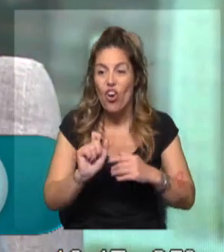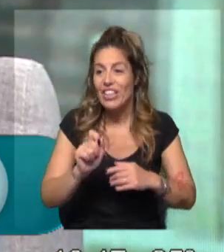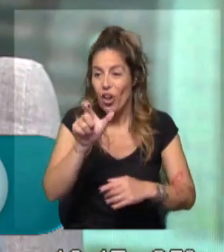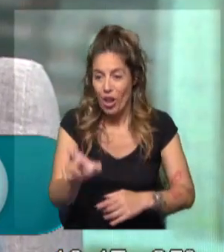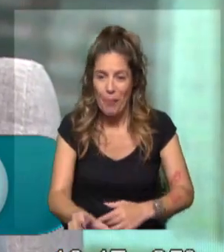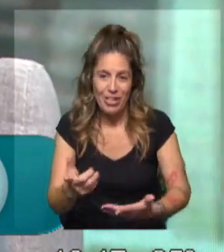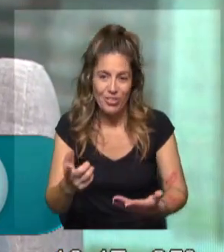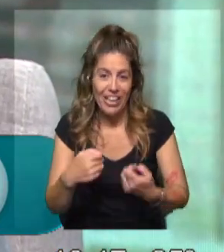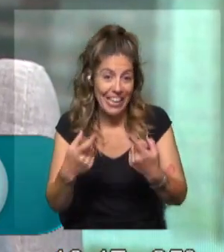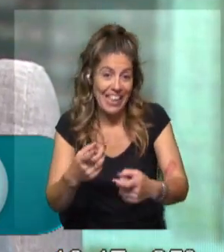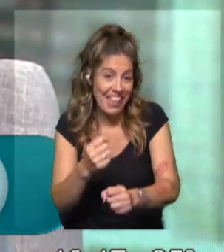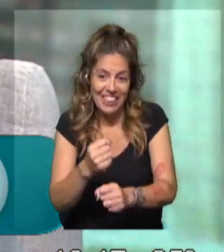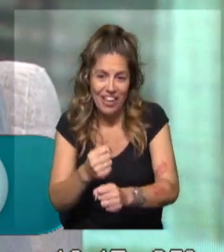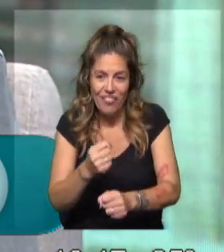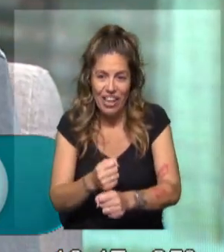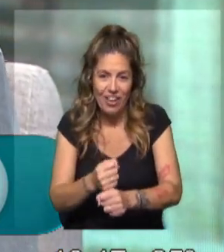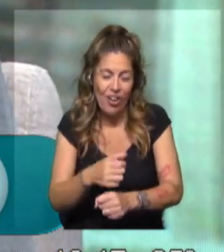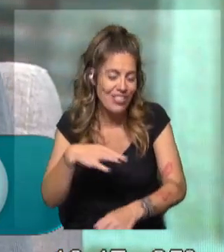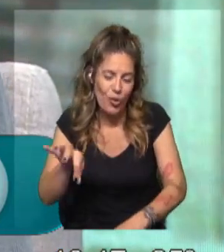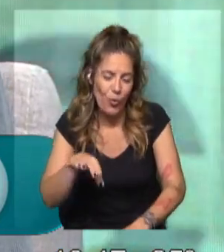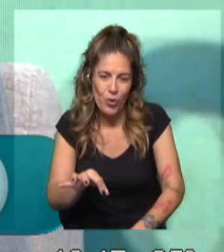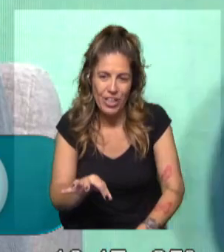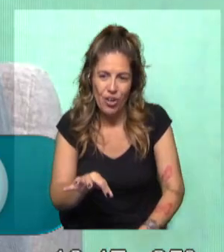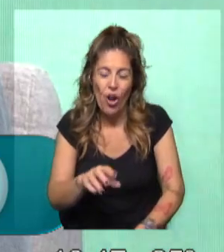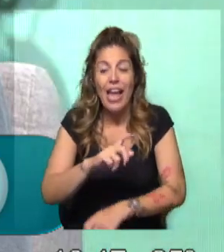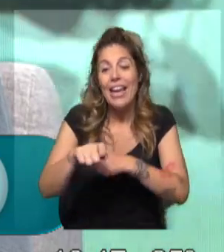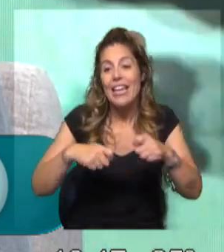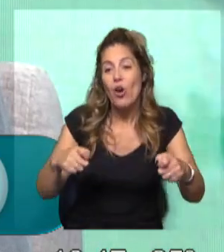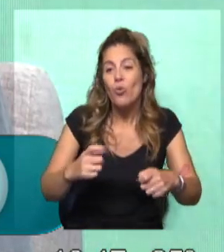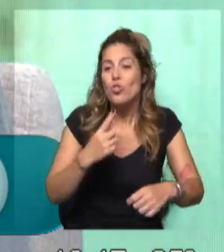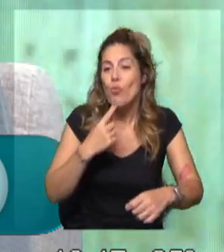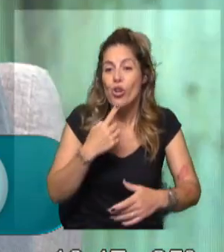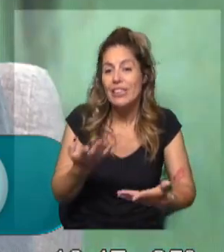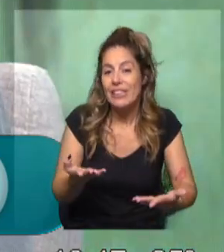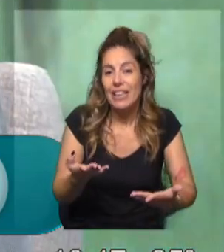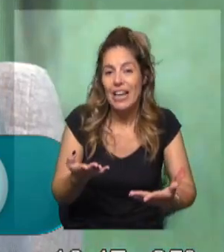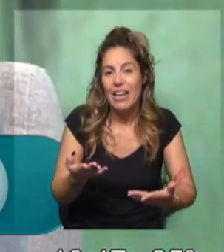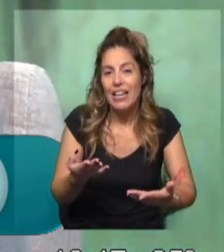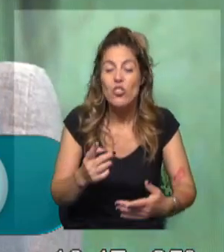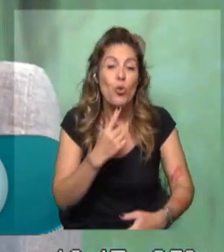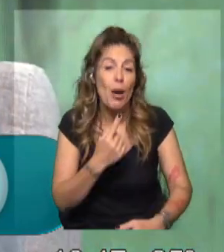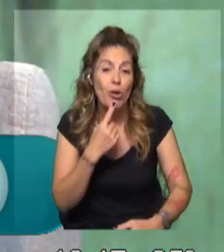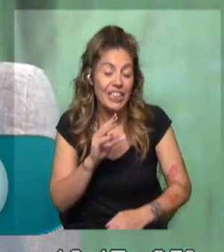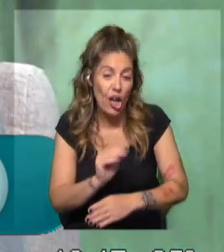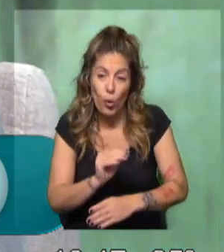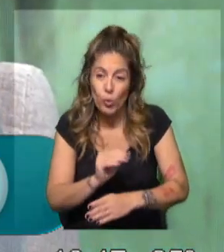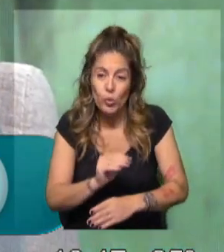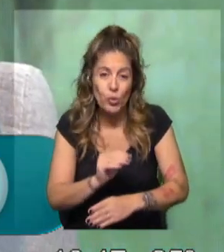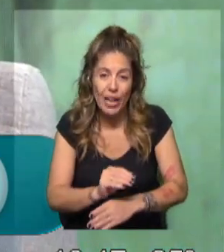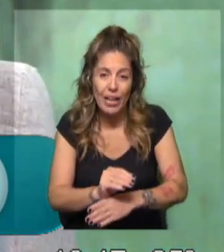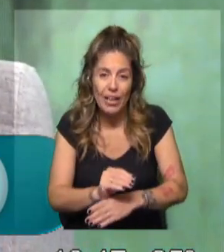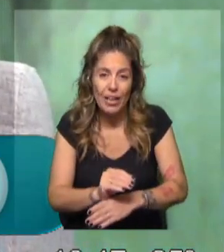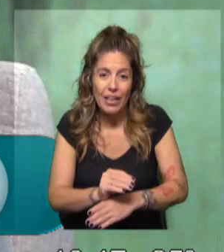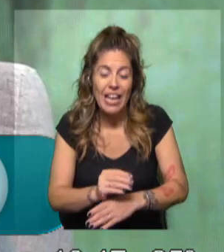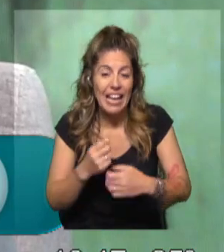¿no? Es único. Y la conclusión política, bueno, que es una política cultural que apostó